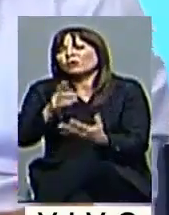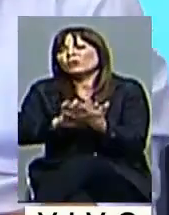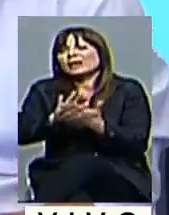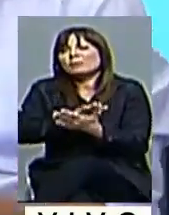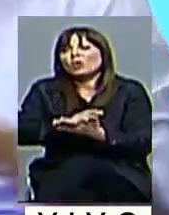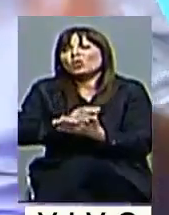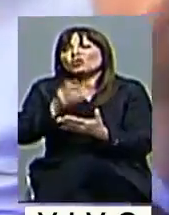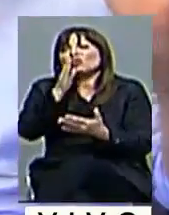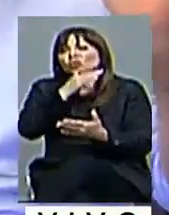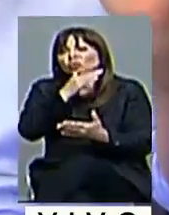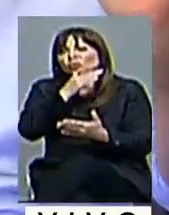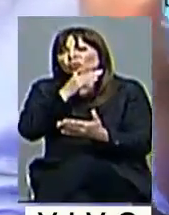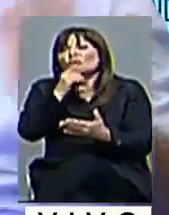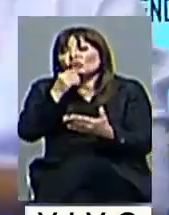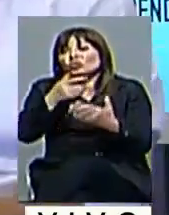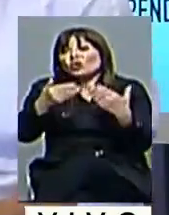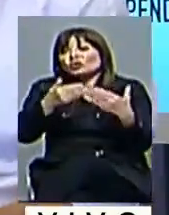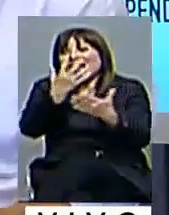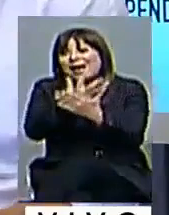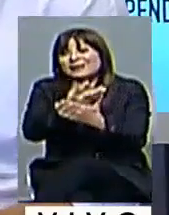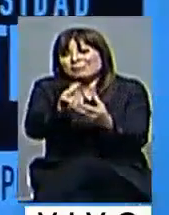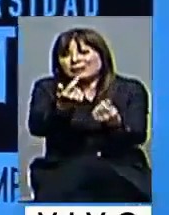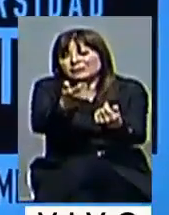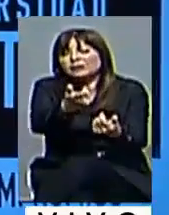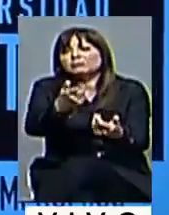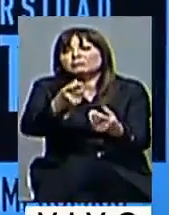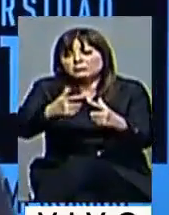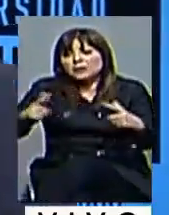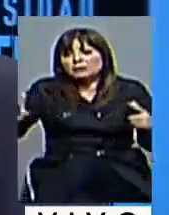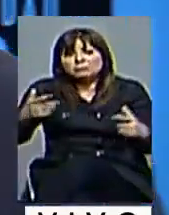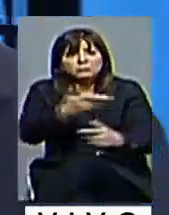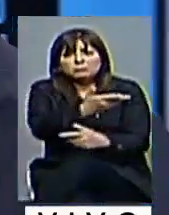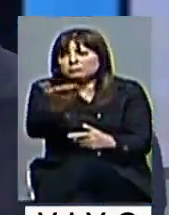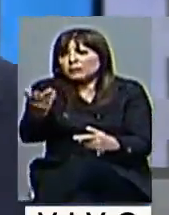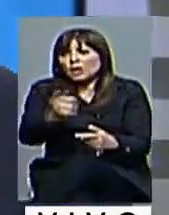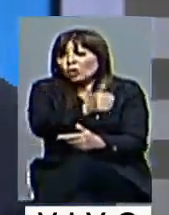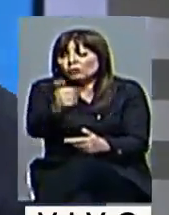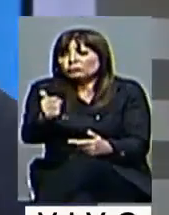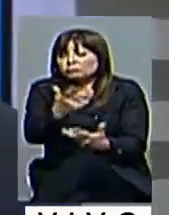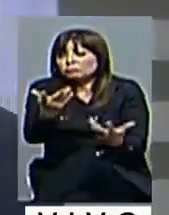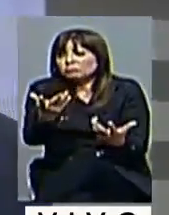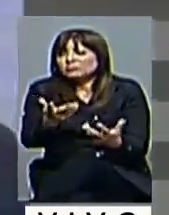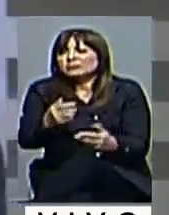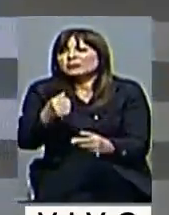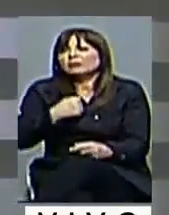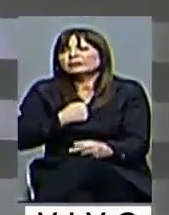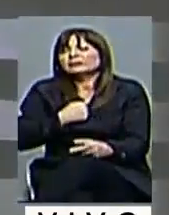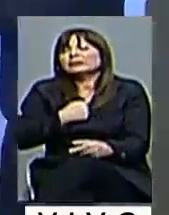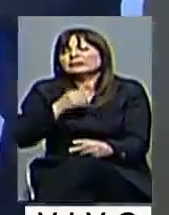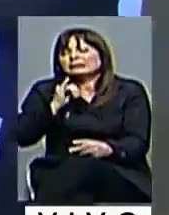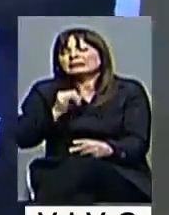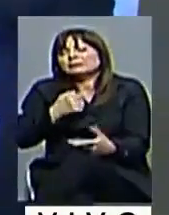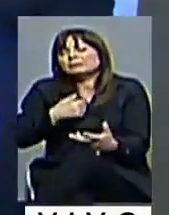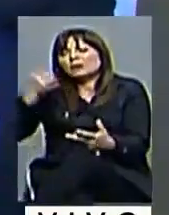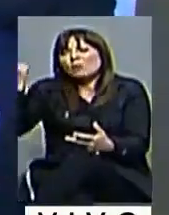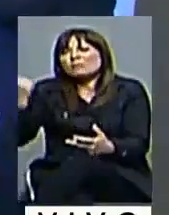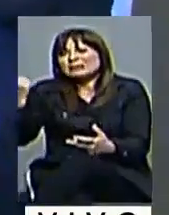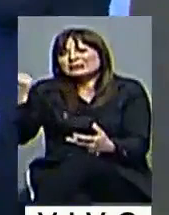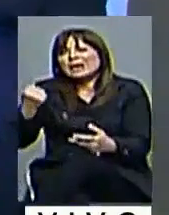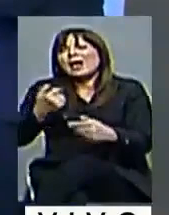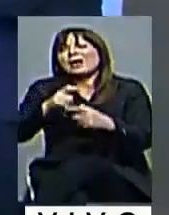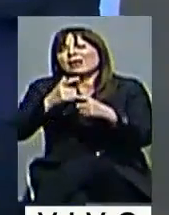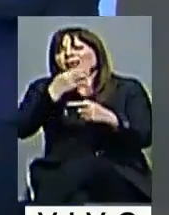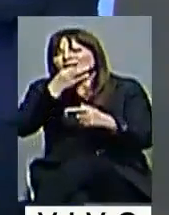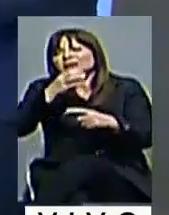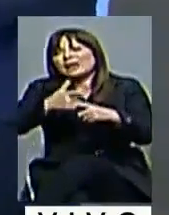capital financiero. Todas se incrementan. La gran apuesta de Piñera fue el crecimiento. Y uno podría decir, bueno, al haber crecimiento hay más